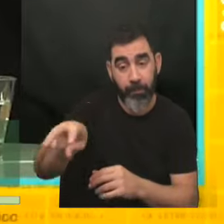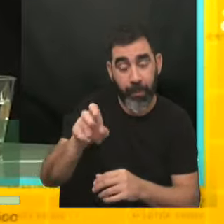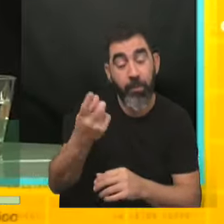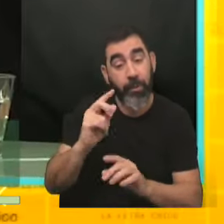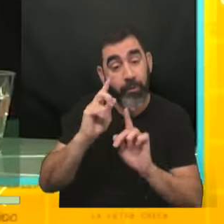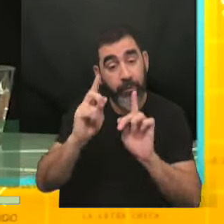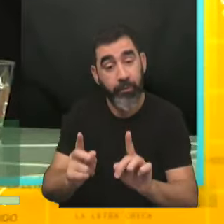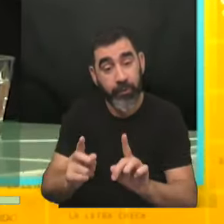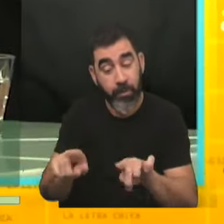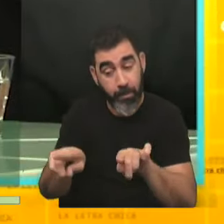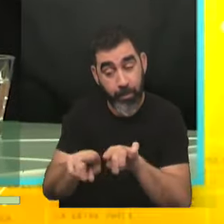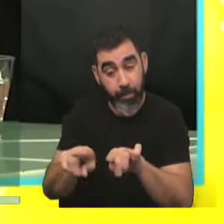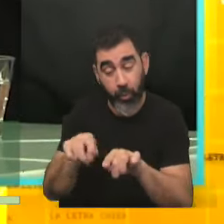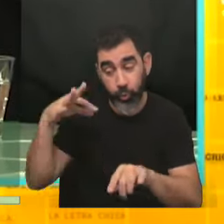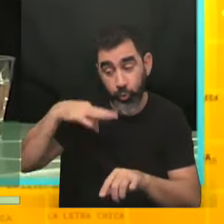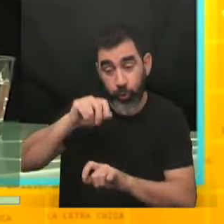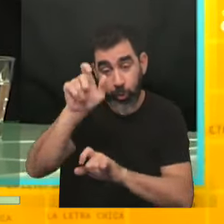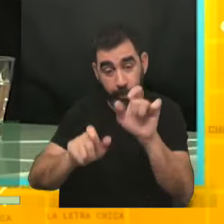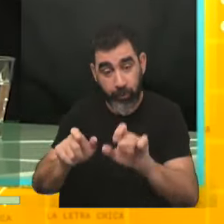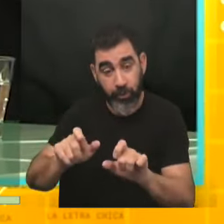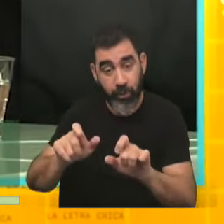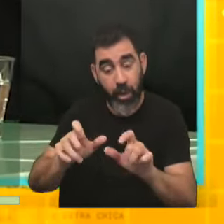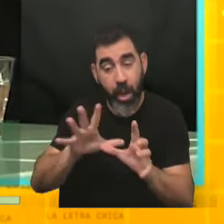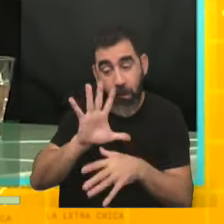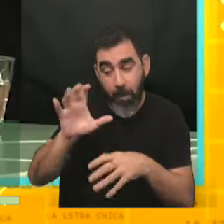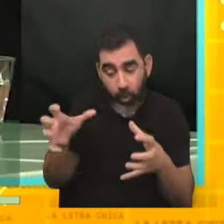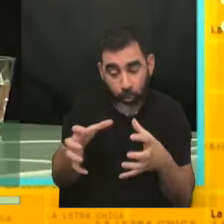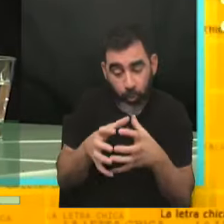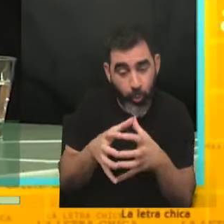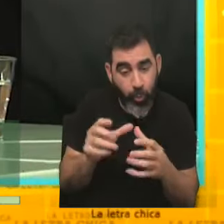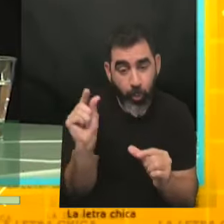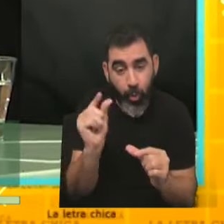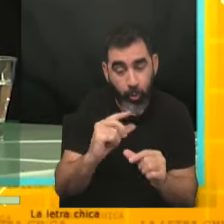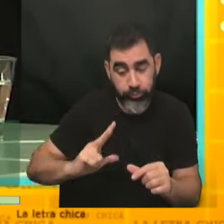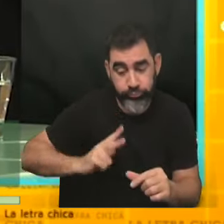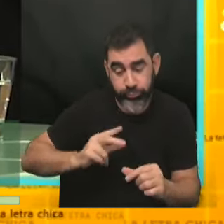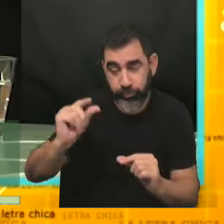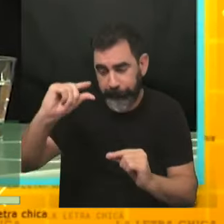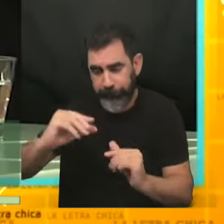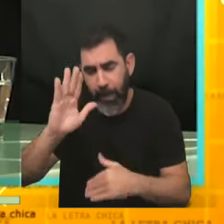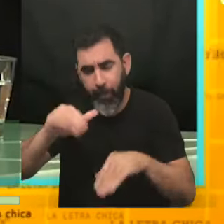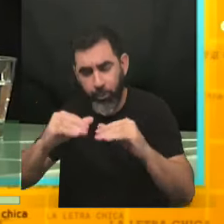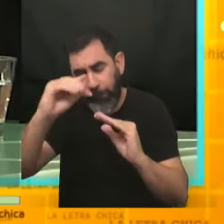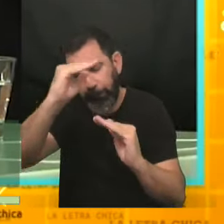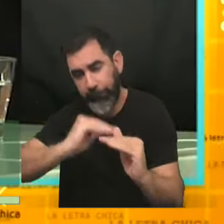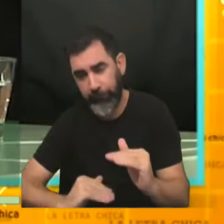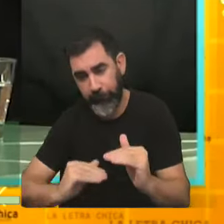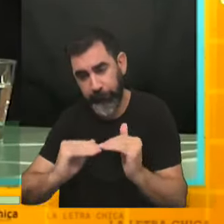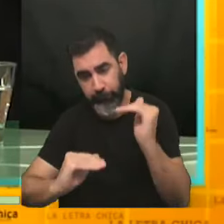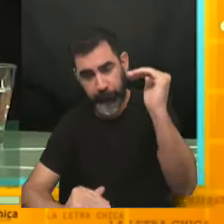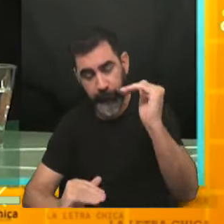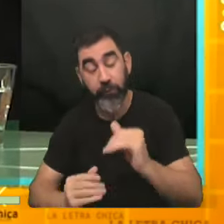vez dentro de la masa salarial vemos mayor concentración es decir mayor desigualdad entonces eh salimos